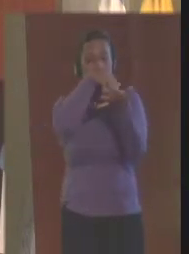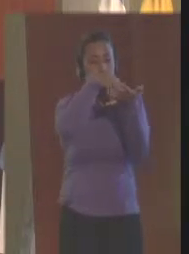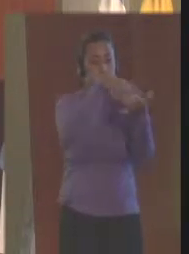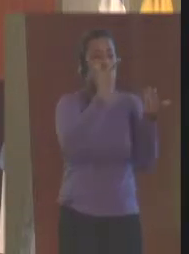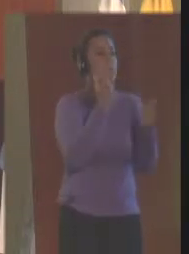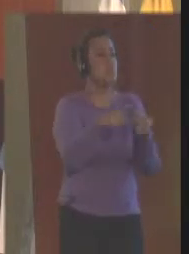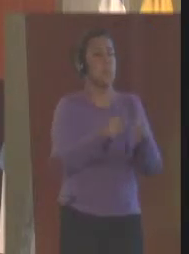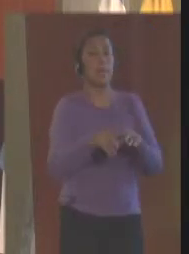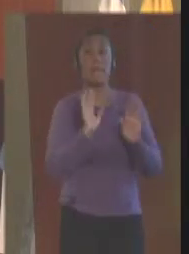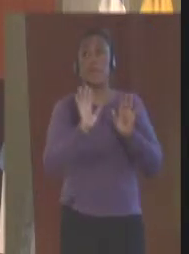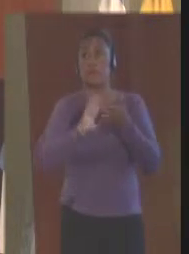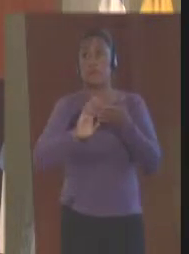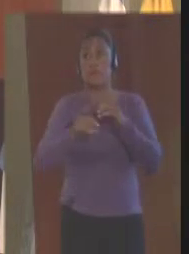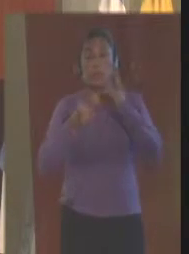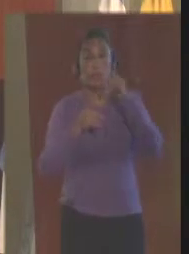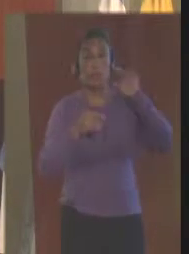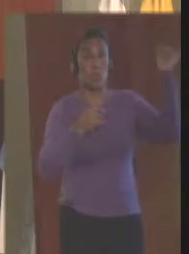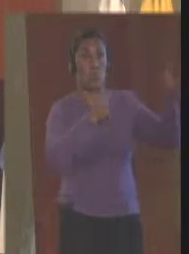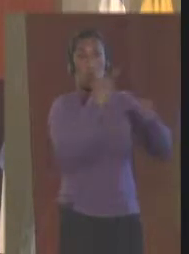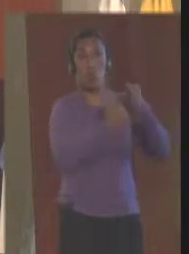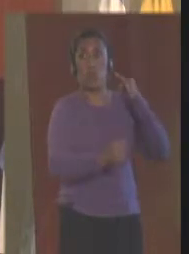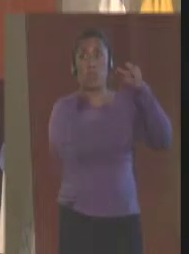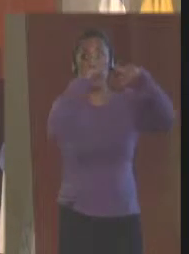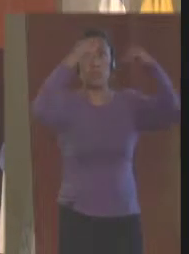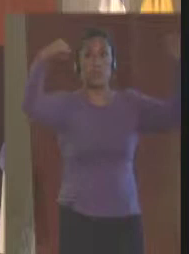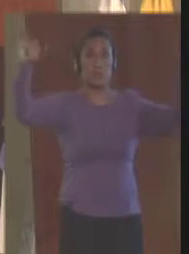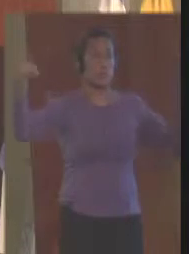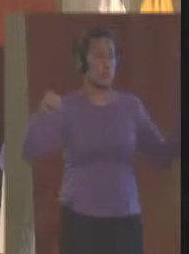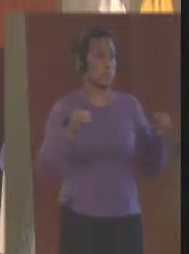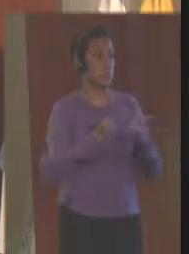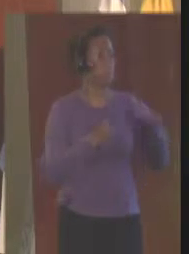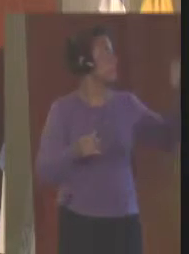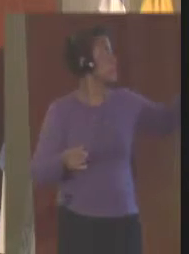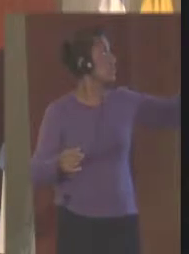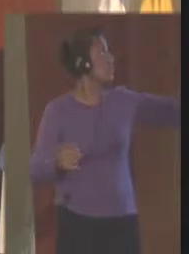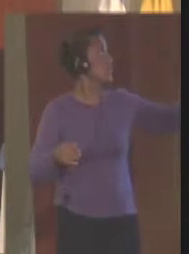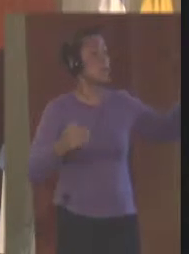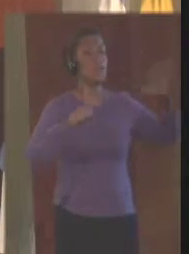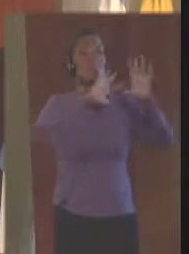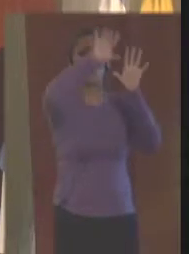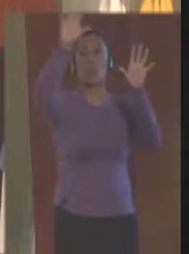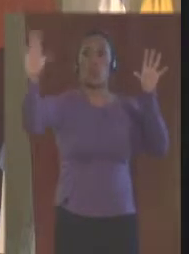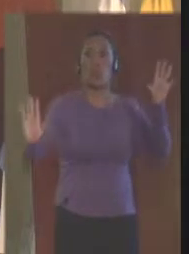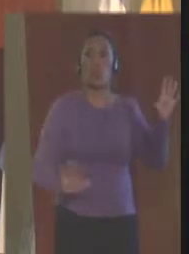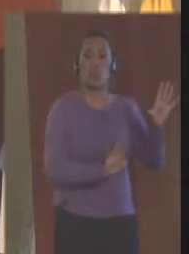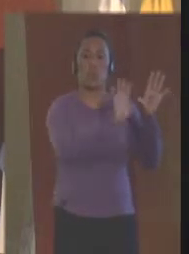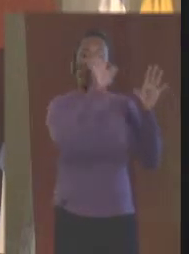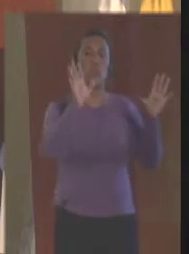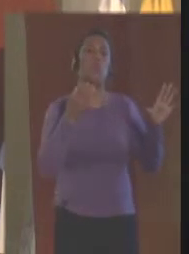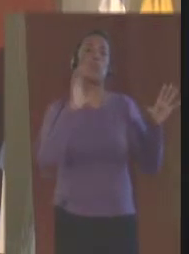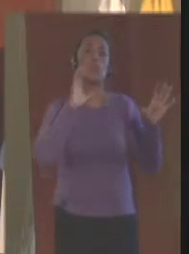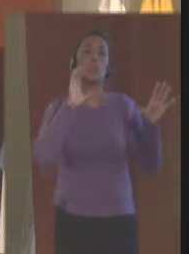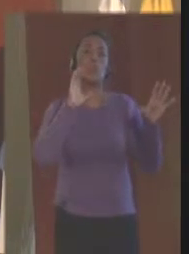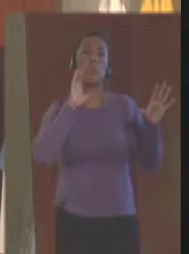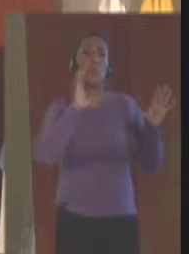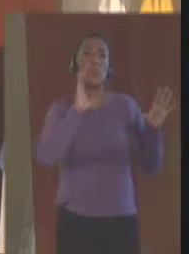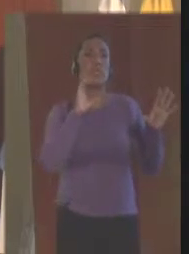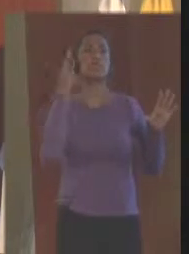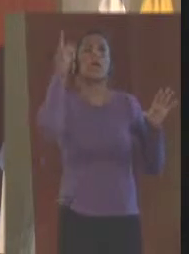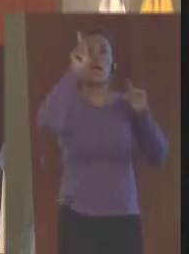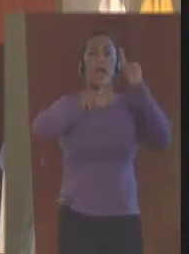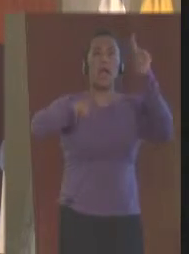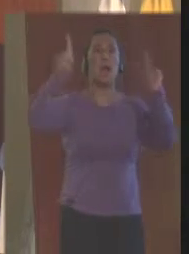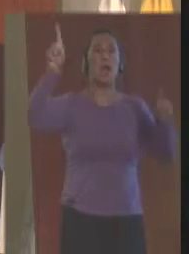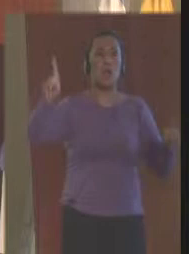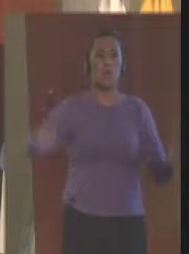Pero permítanme mostrar este último plano o este último mapa, que es el mapa de todo el Cantón Cuenca, en donde se establecen aquellas zonas